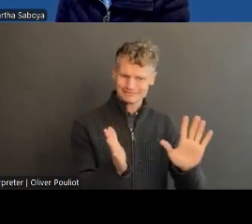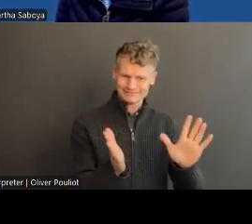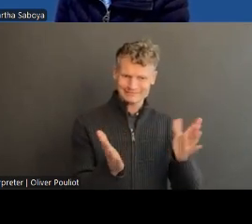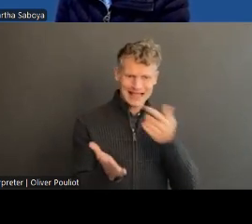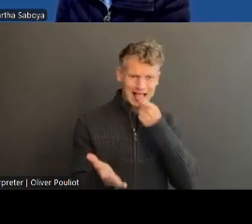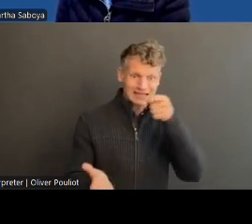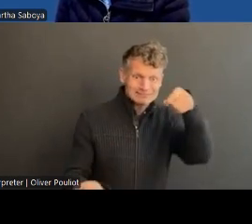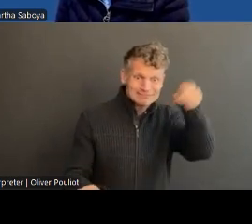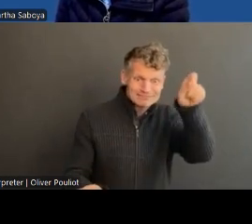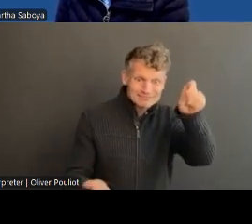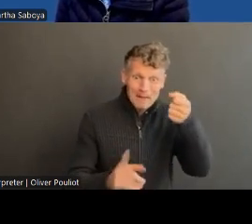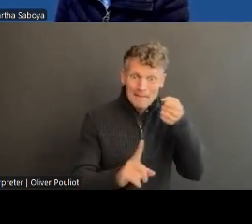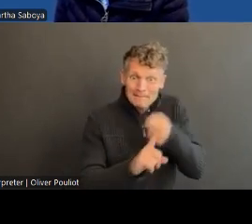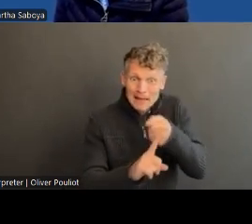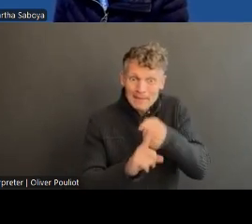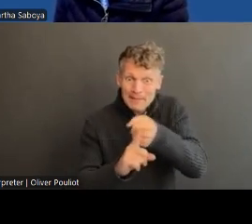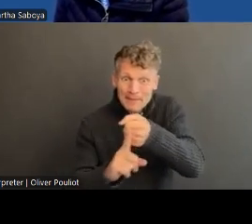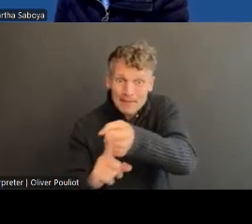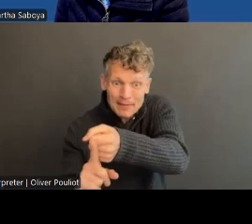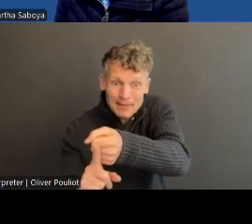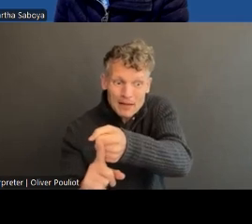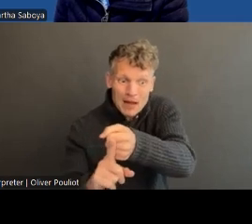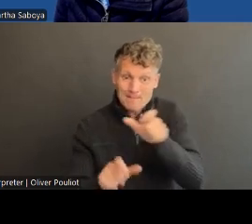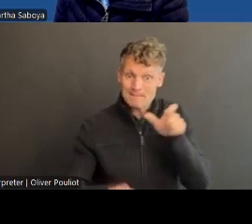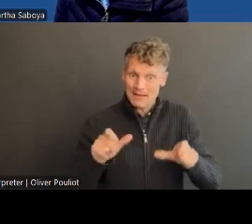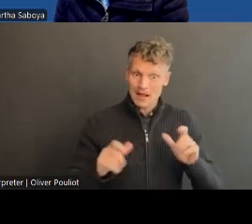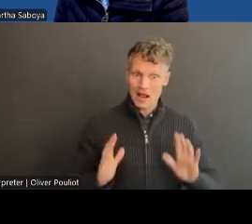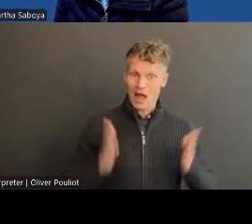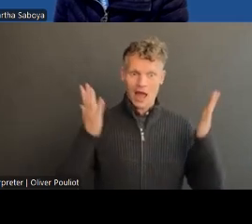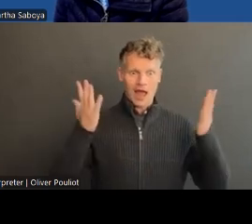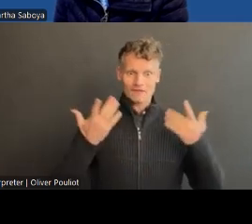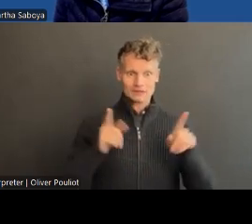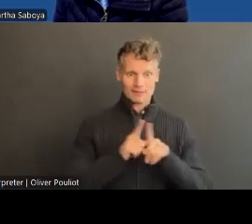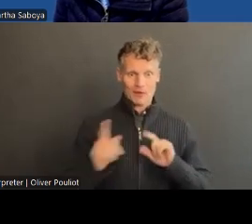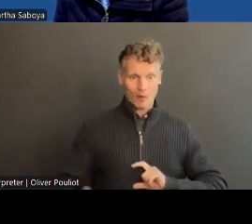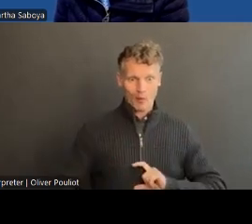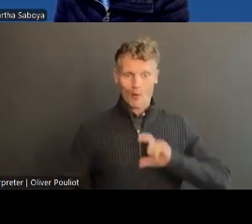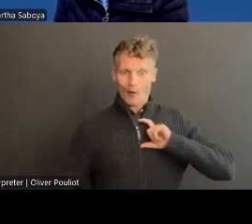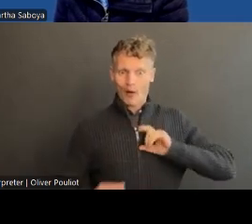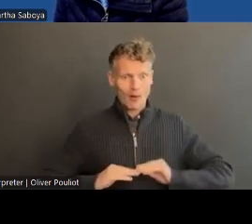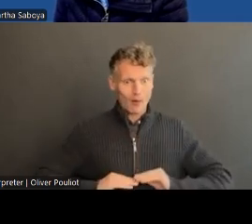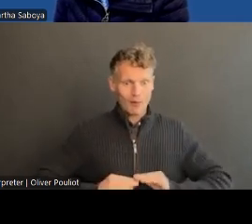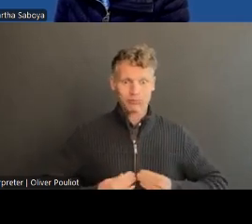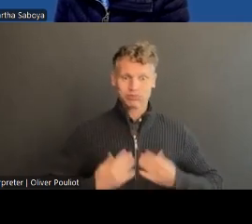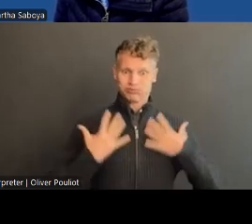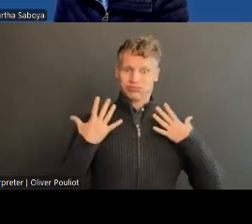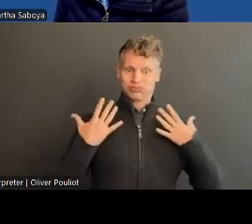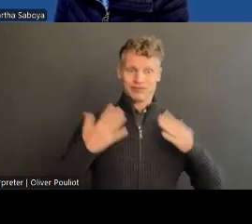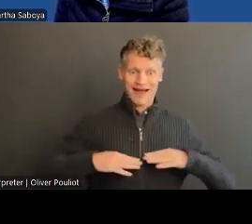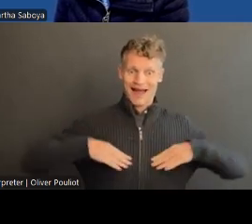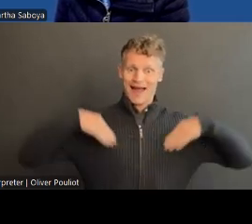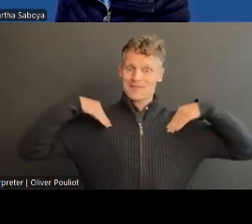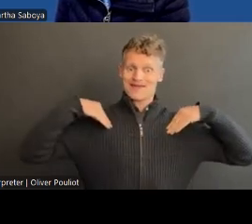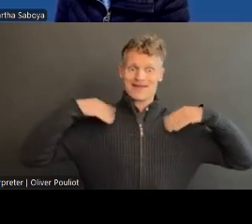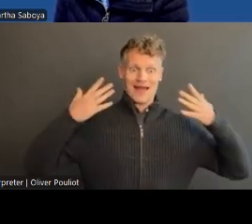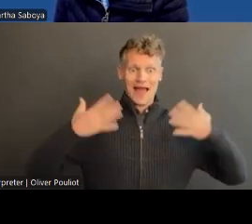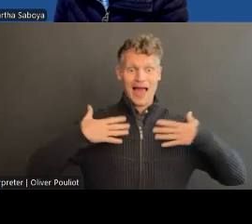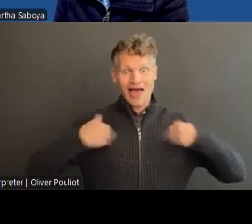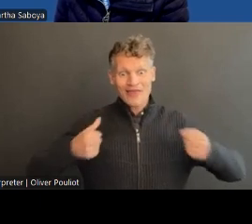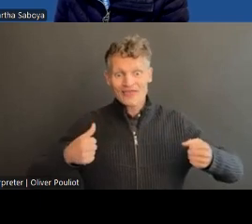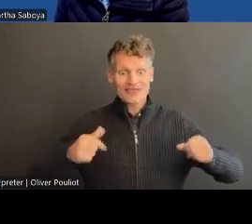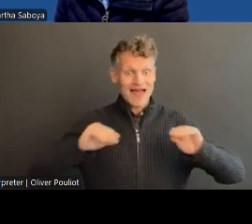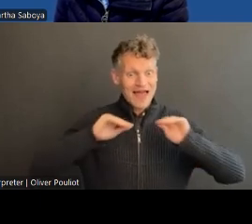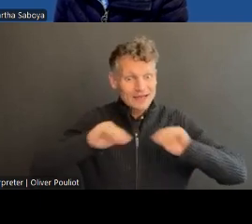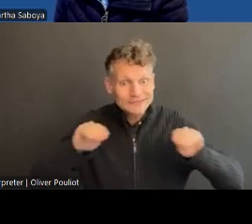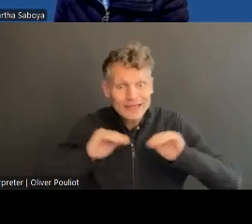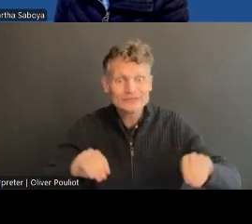educación, falta de educación, bajo nivel sociocultural y a veces la falta de poder tener acceso